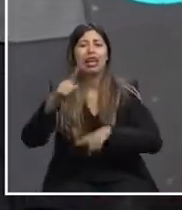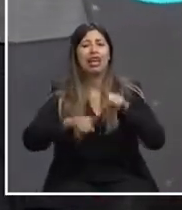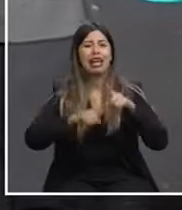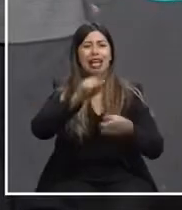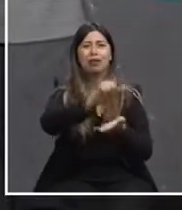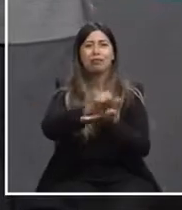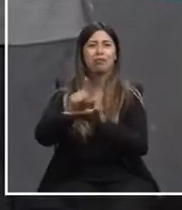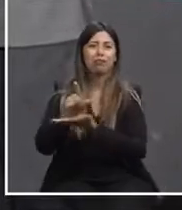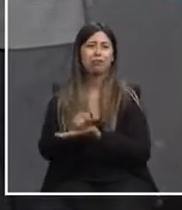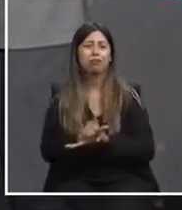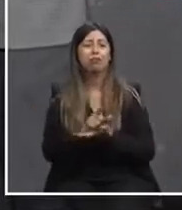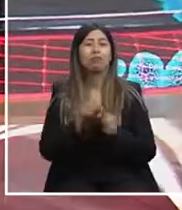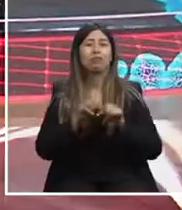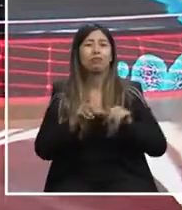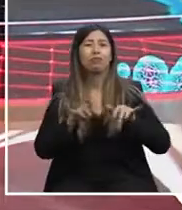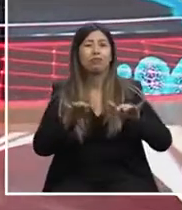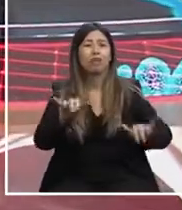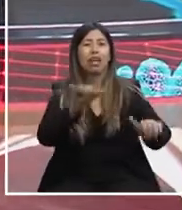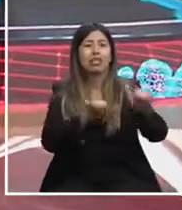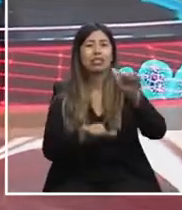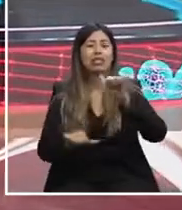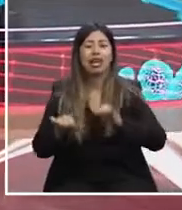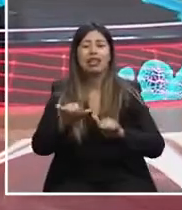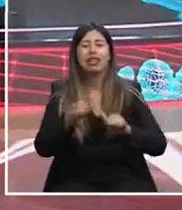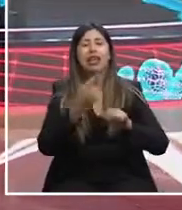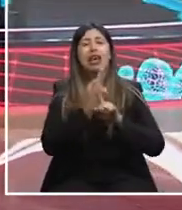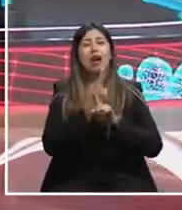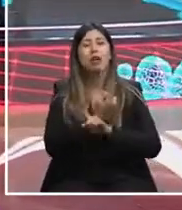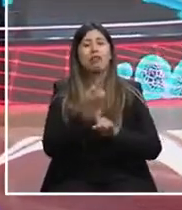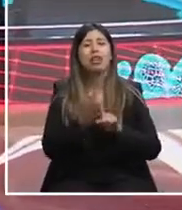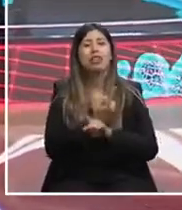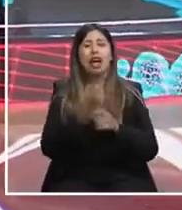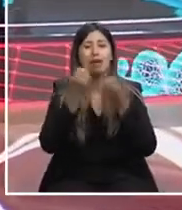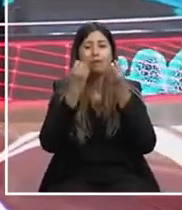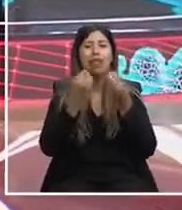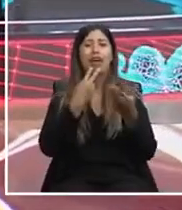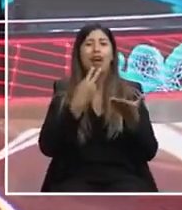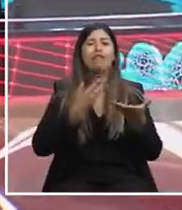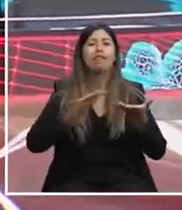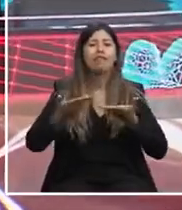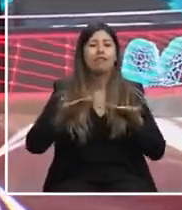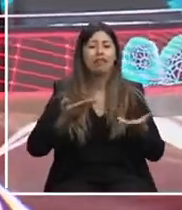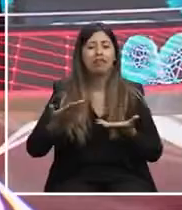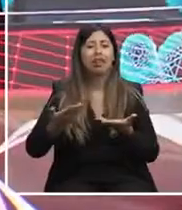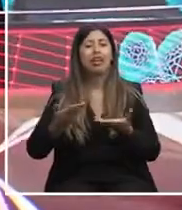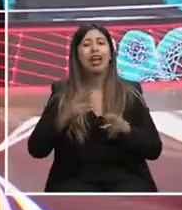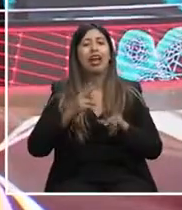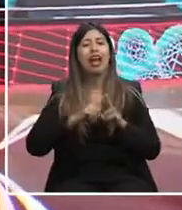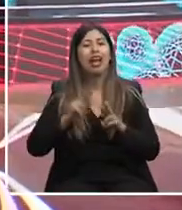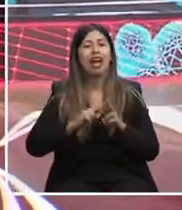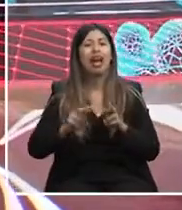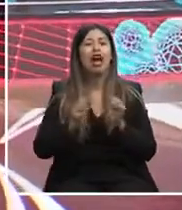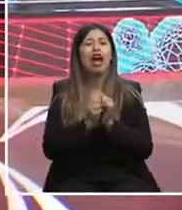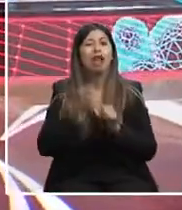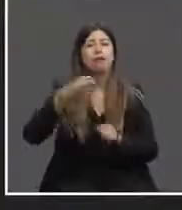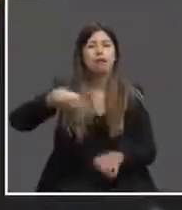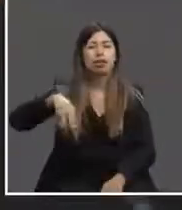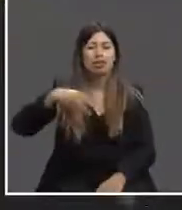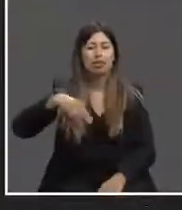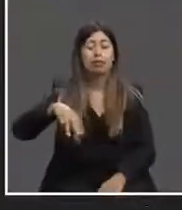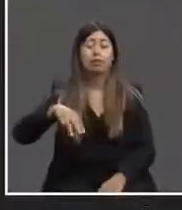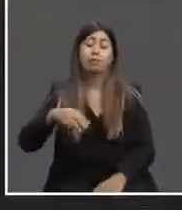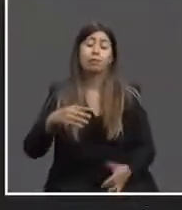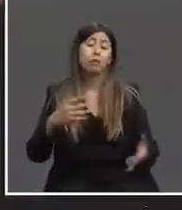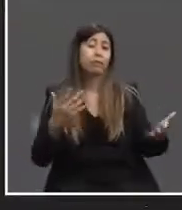Que la ciencia y la discusión de aprender a convivir baje a las comunidades a través de los municipios. Bueno, yo